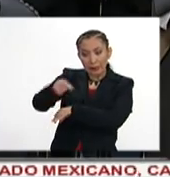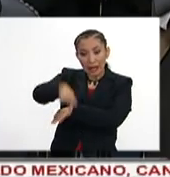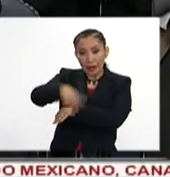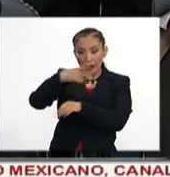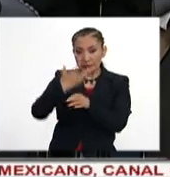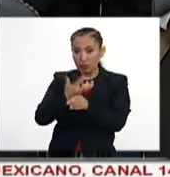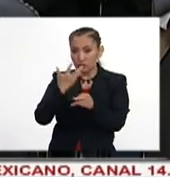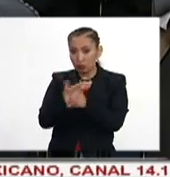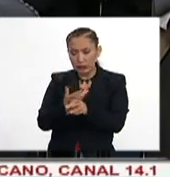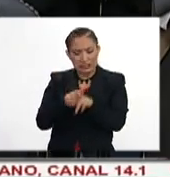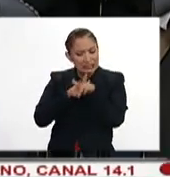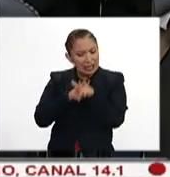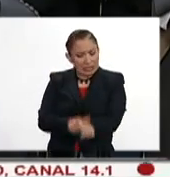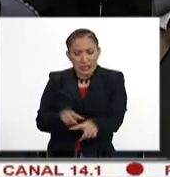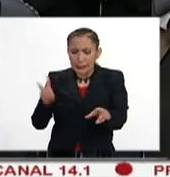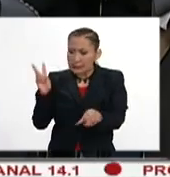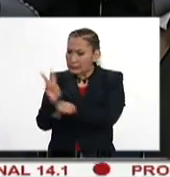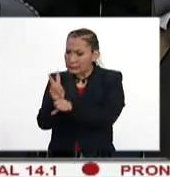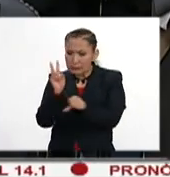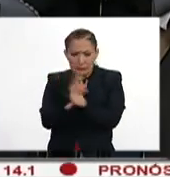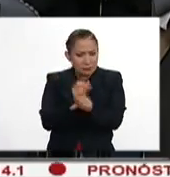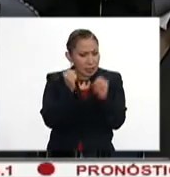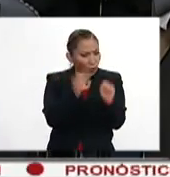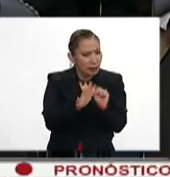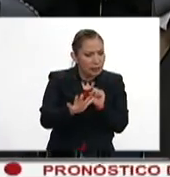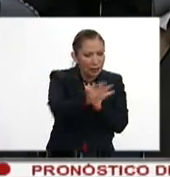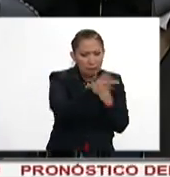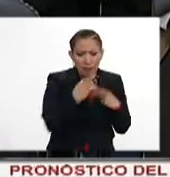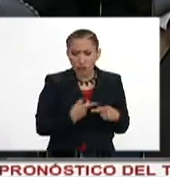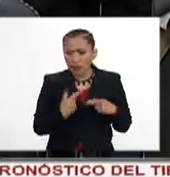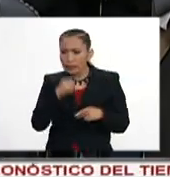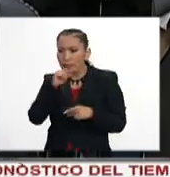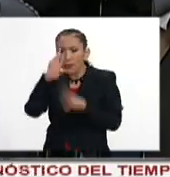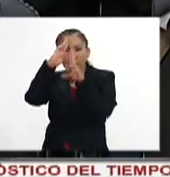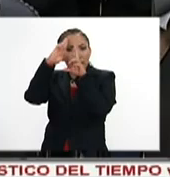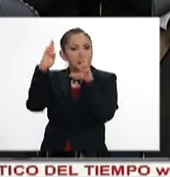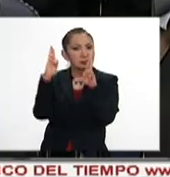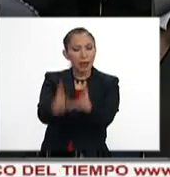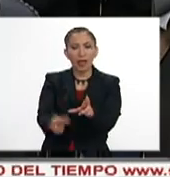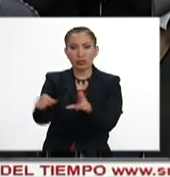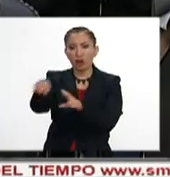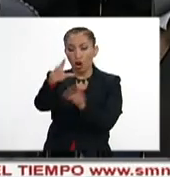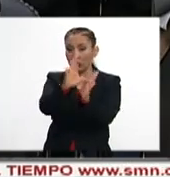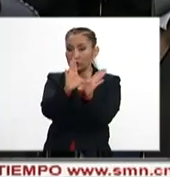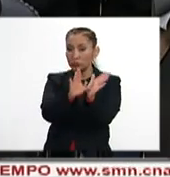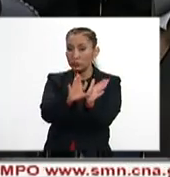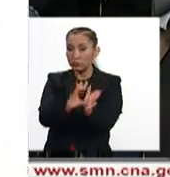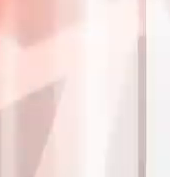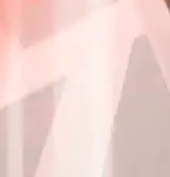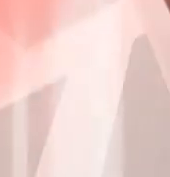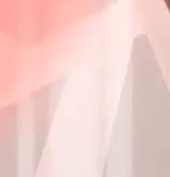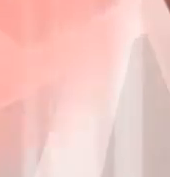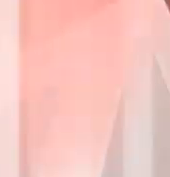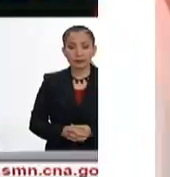este país. Continuar velando por la seguridad de la gente y porque se respete a la Constitución.